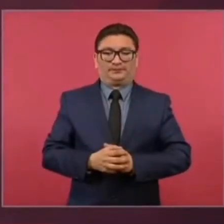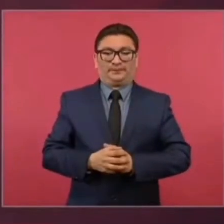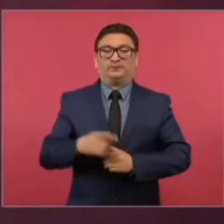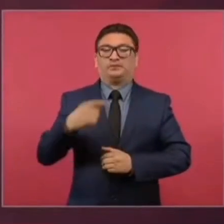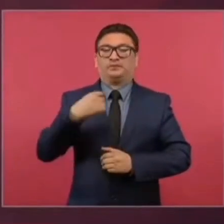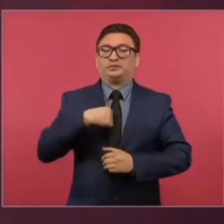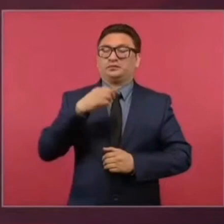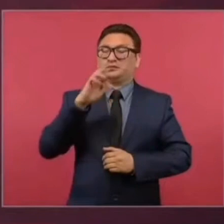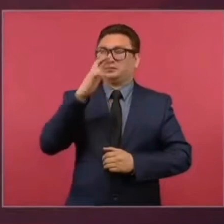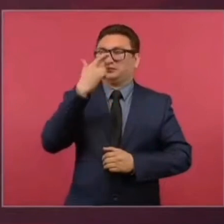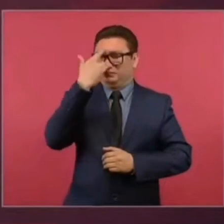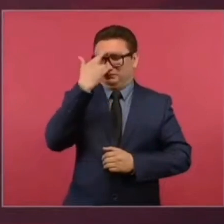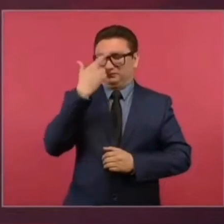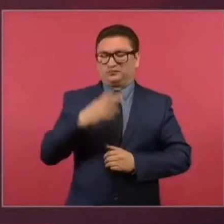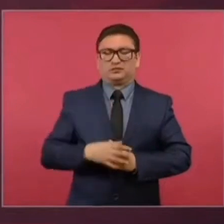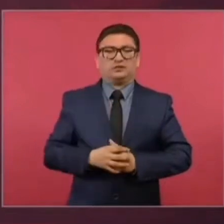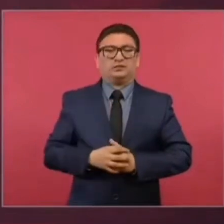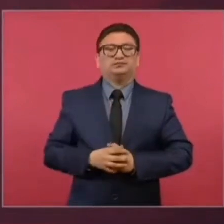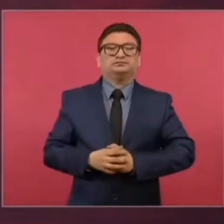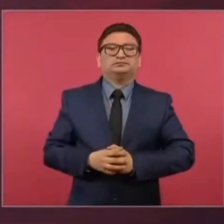Yo recuerdo que cuando